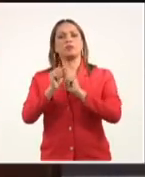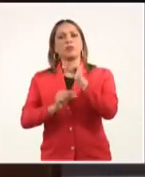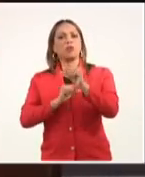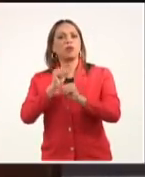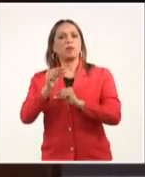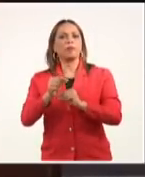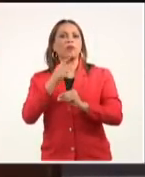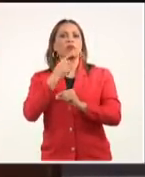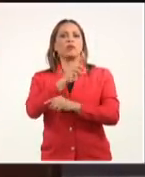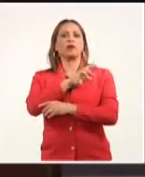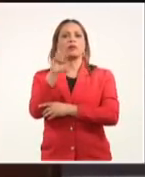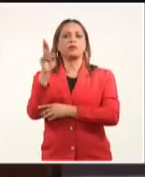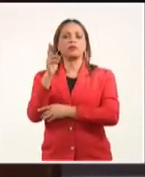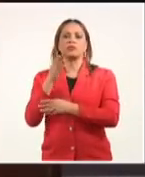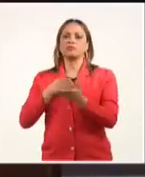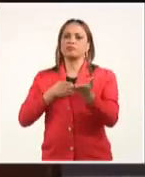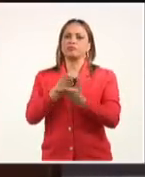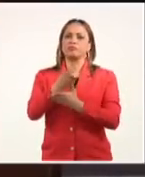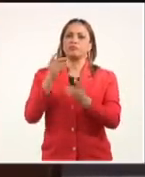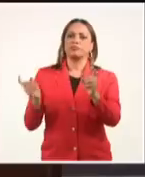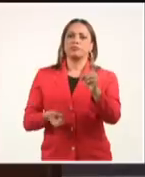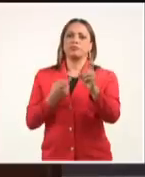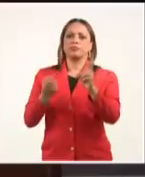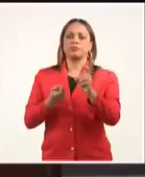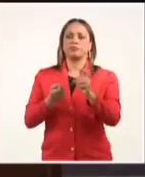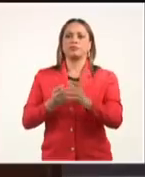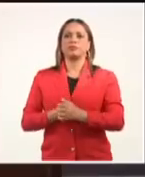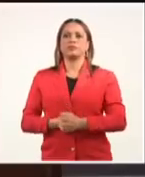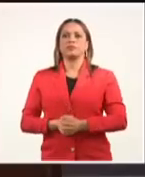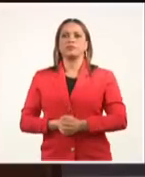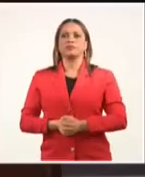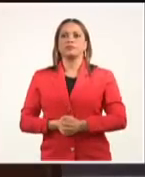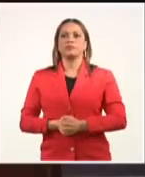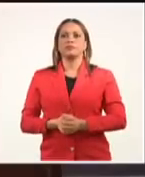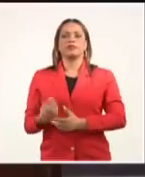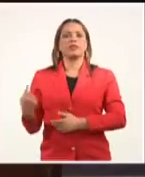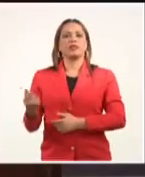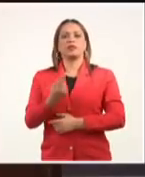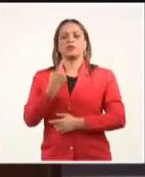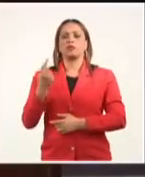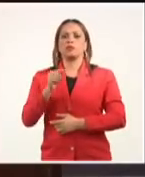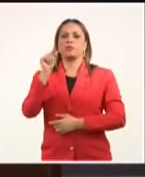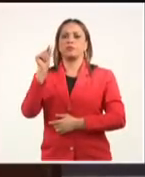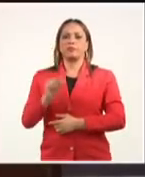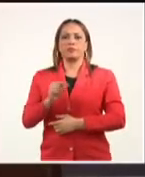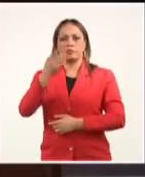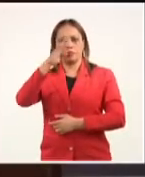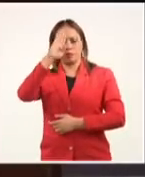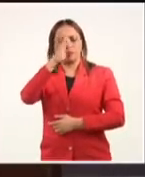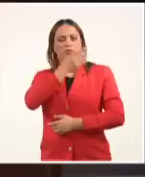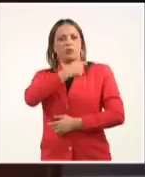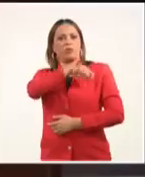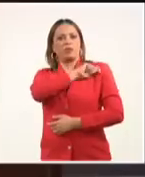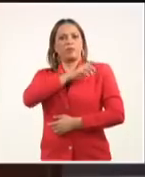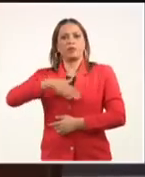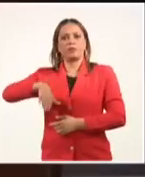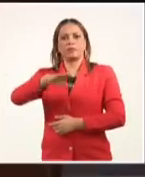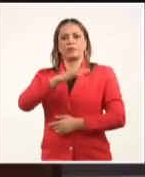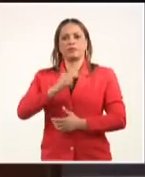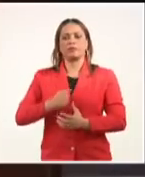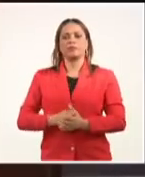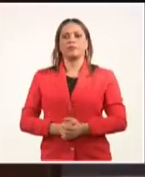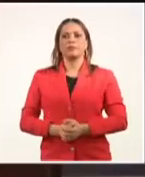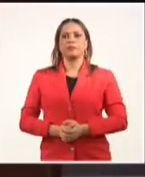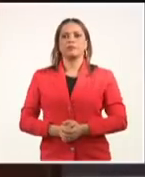esta revolución de los humildes, por los humildes y para los humildes.